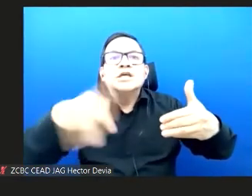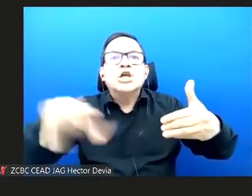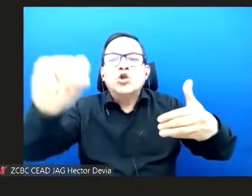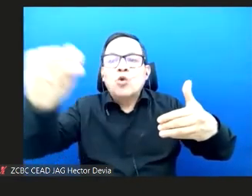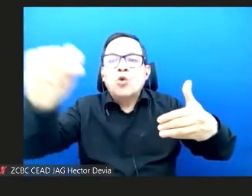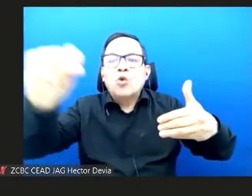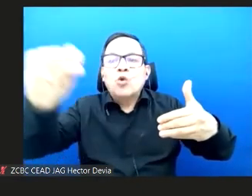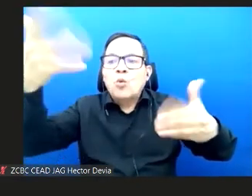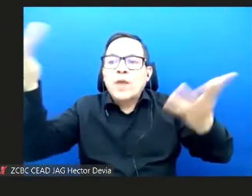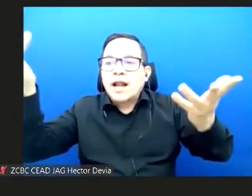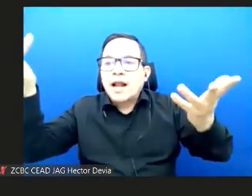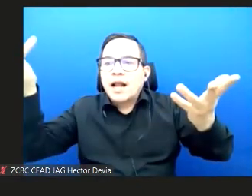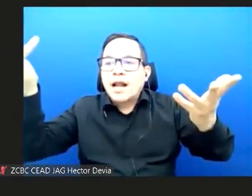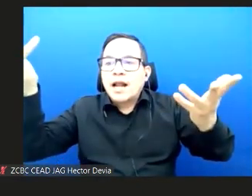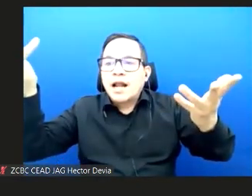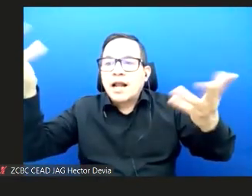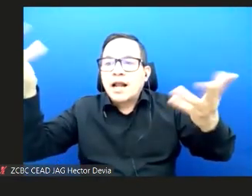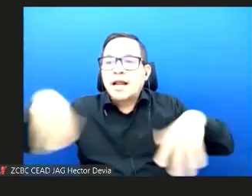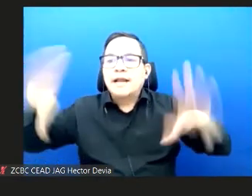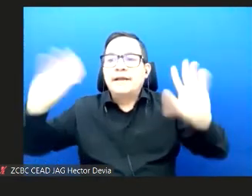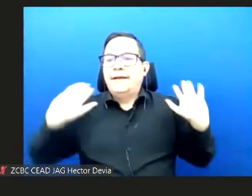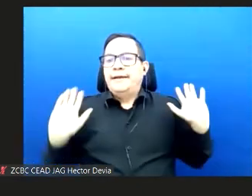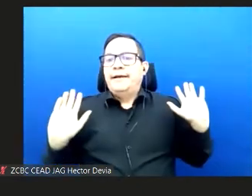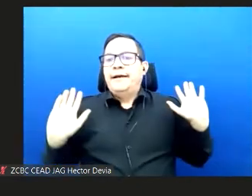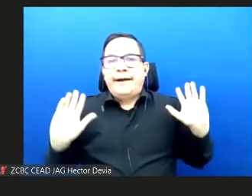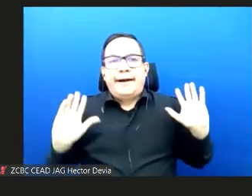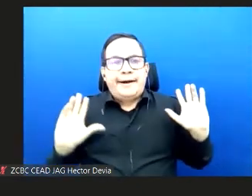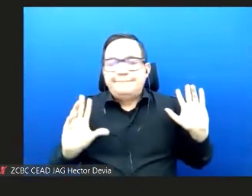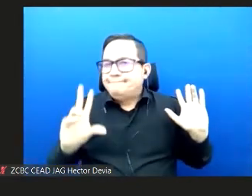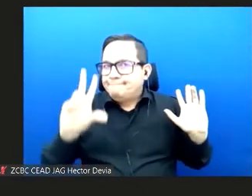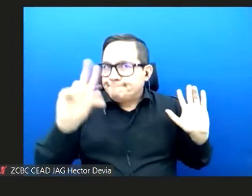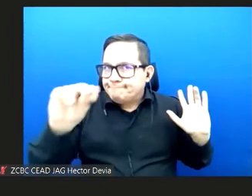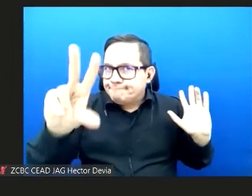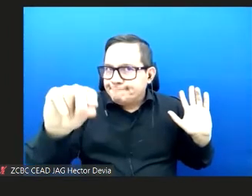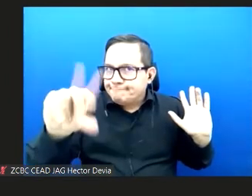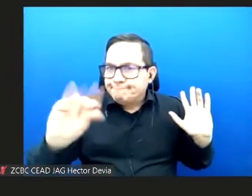Listo. Como no son iguales, entonces